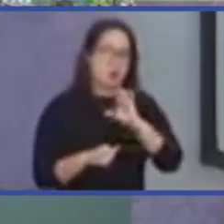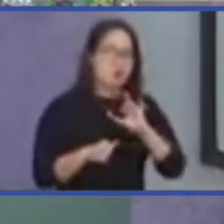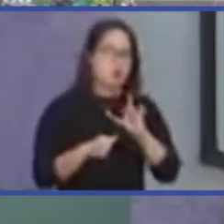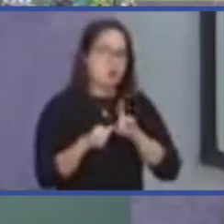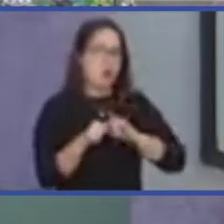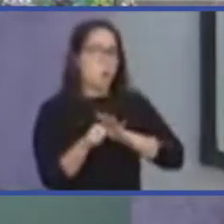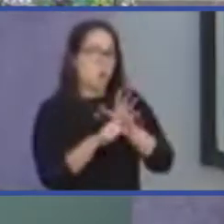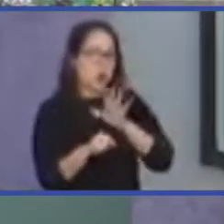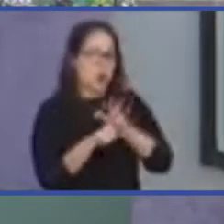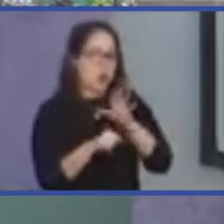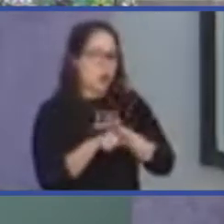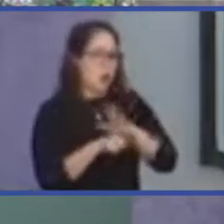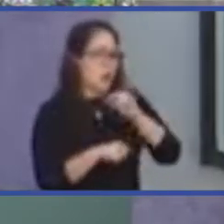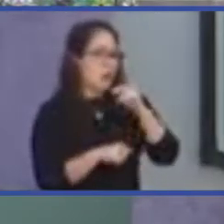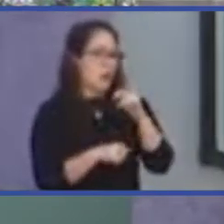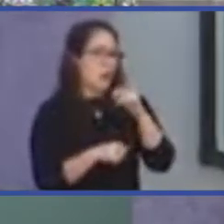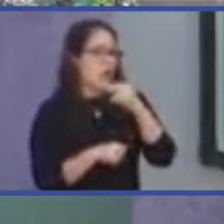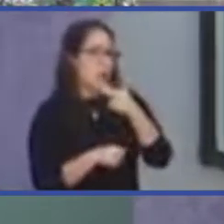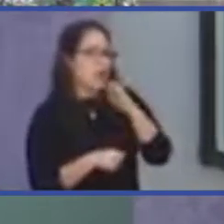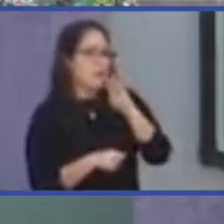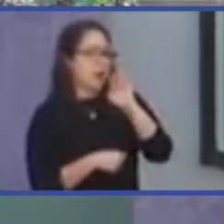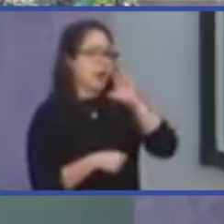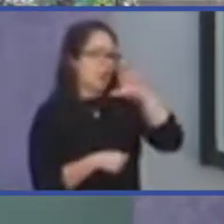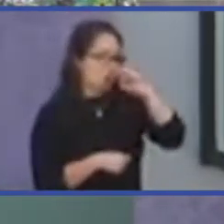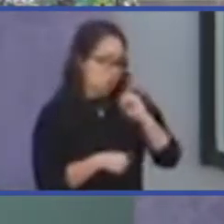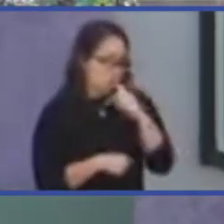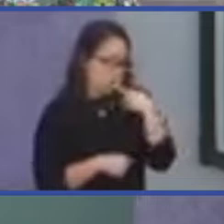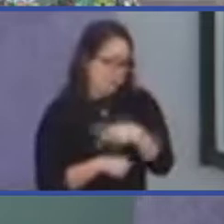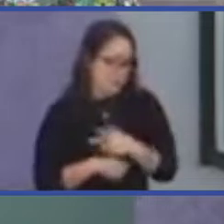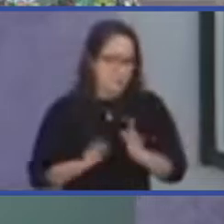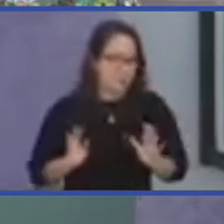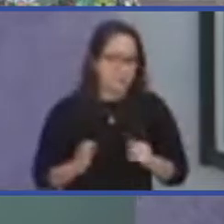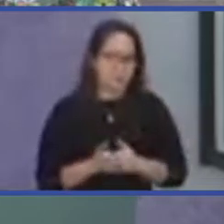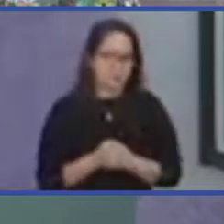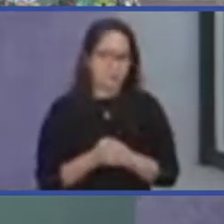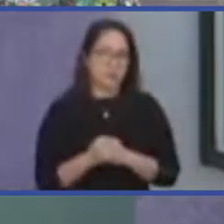Cantor, la siguiente, por favor.